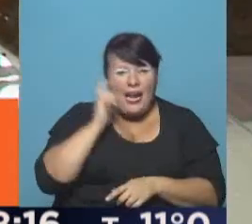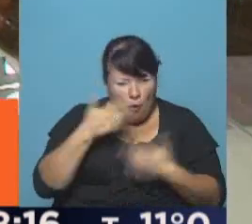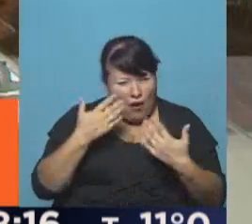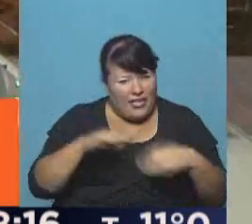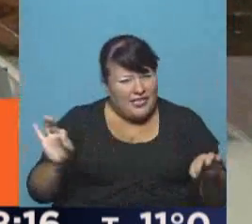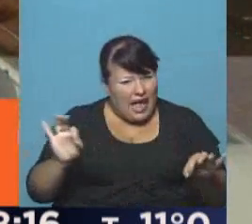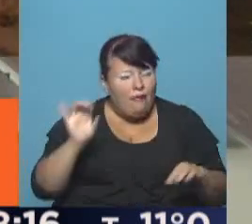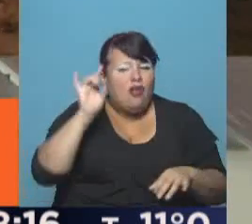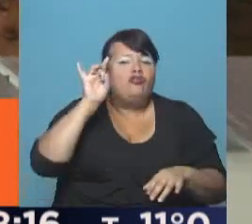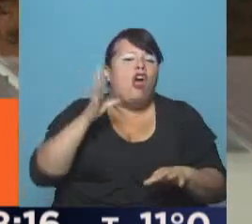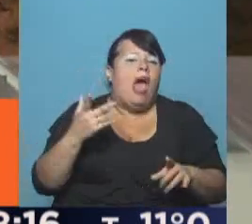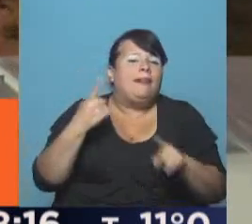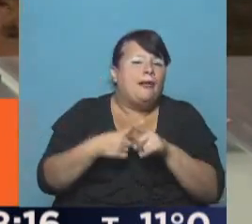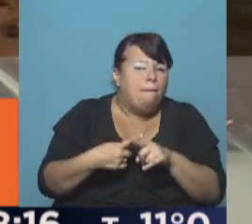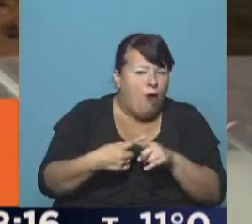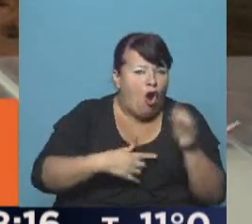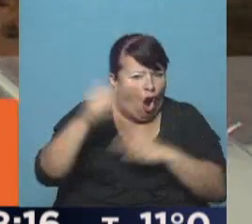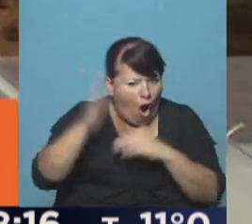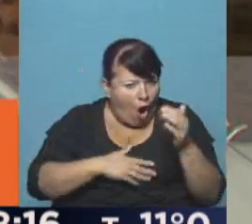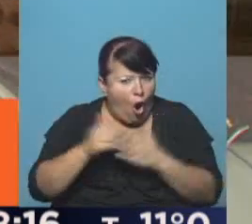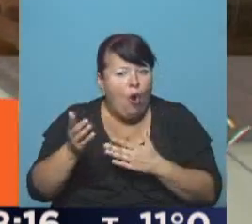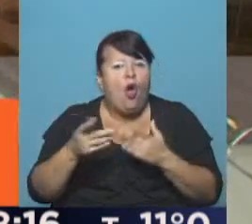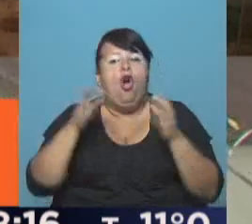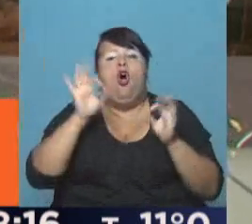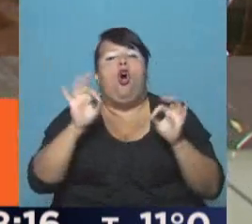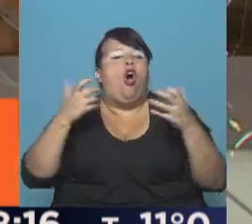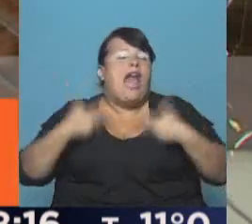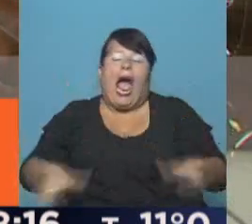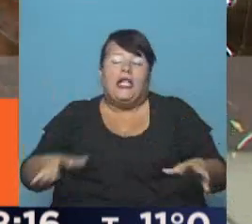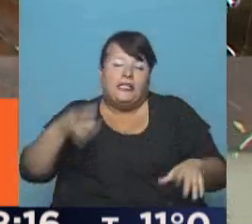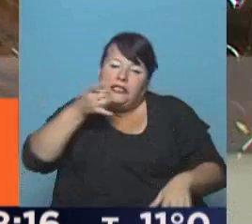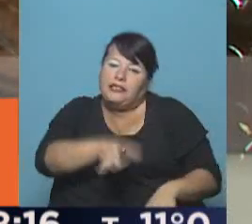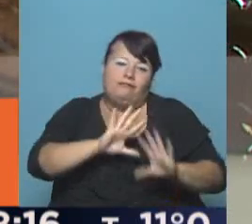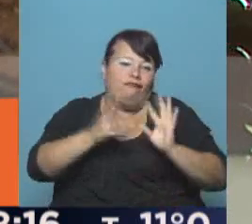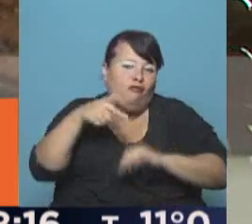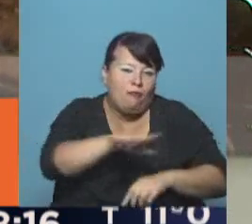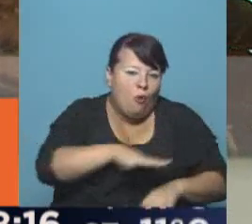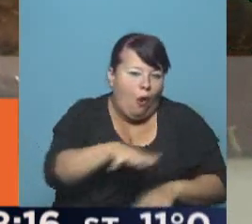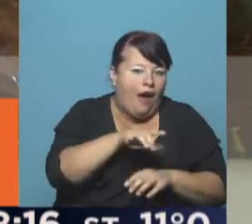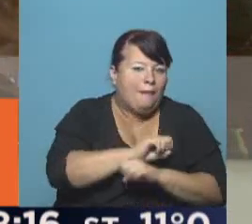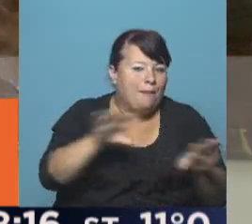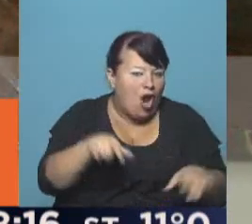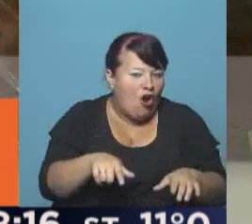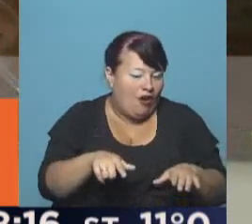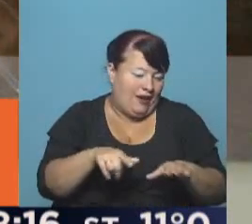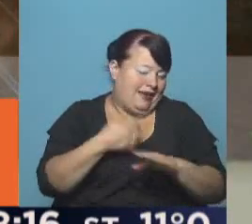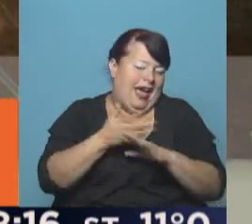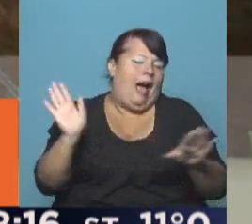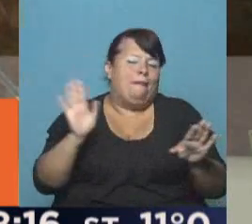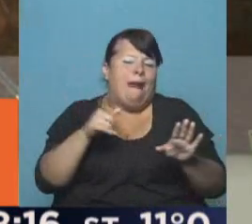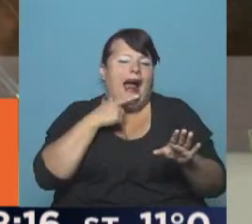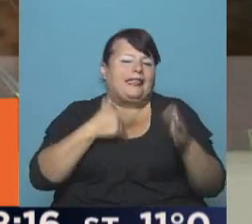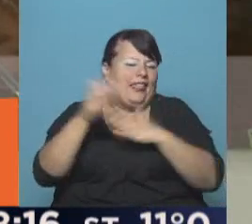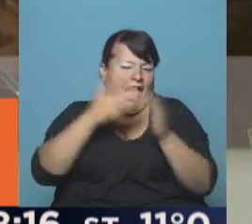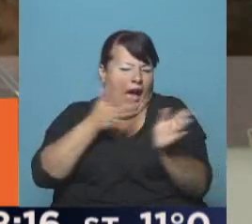haber evitado sólo pasa por una cuestión de obras o la naturaleza se ensañó justamente con esta localidad que va más allá de